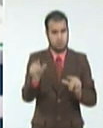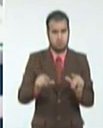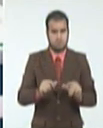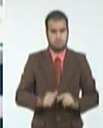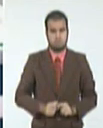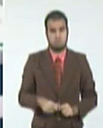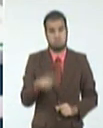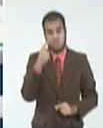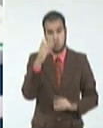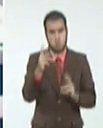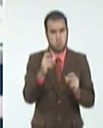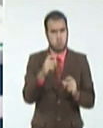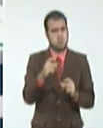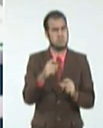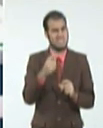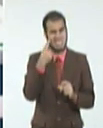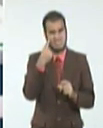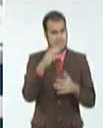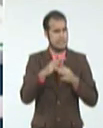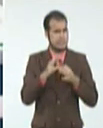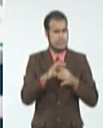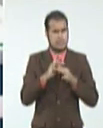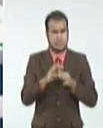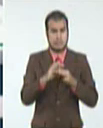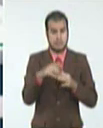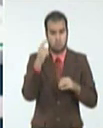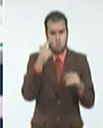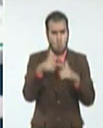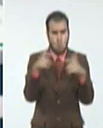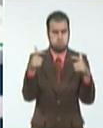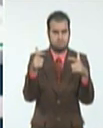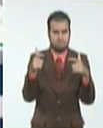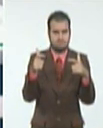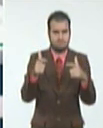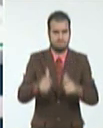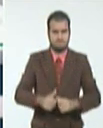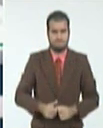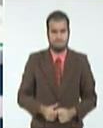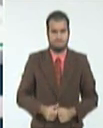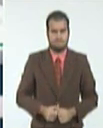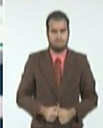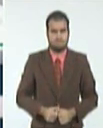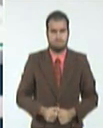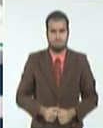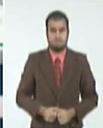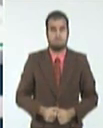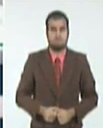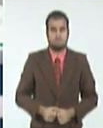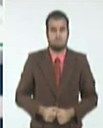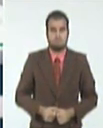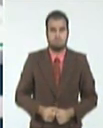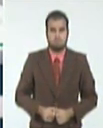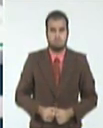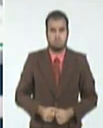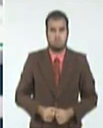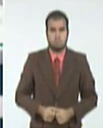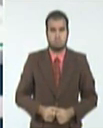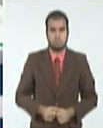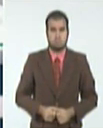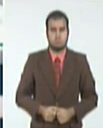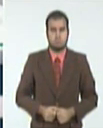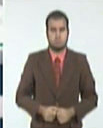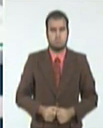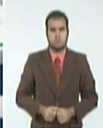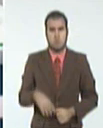cifras negativas más altas desde el inicio de la pandemia hace un año, 4 meses y 14 días. Las provincias